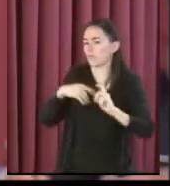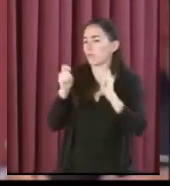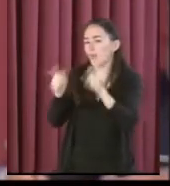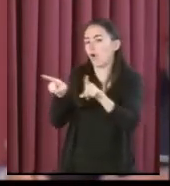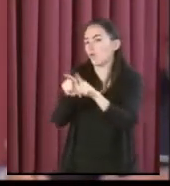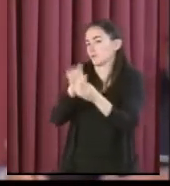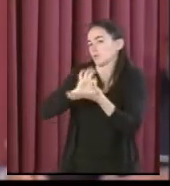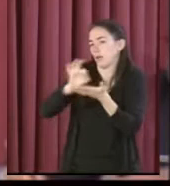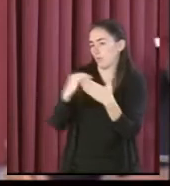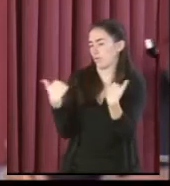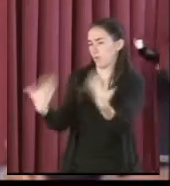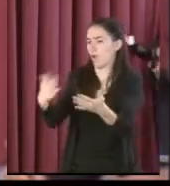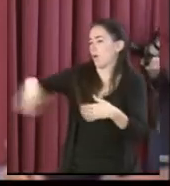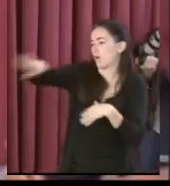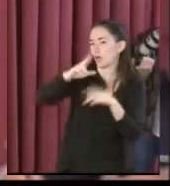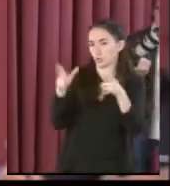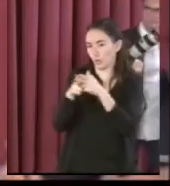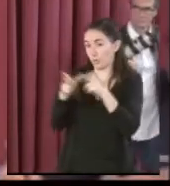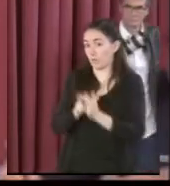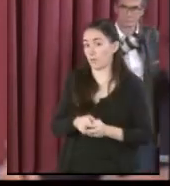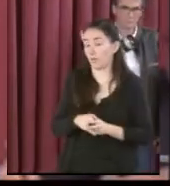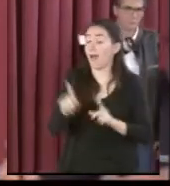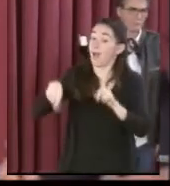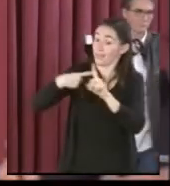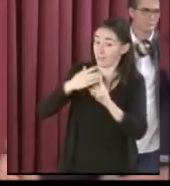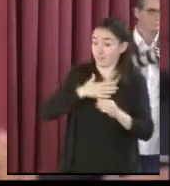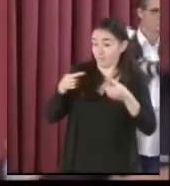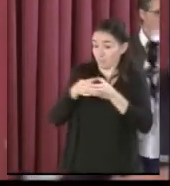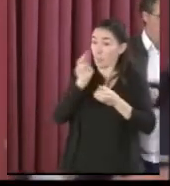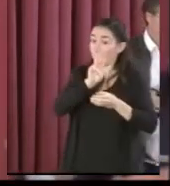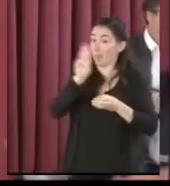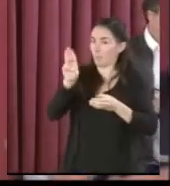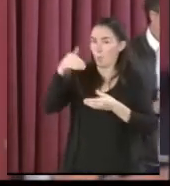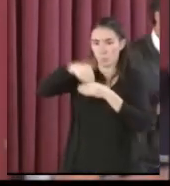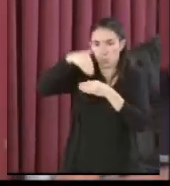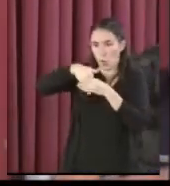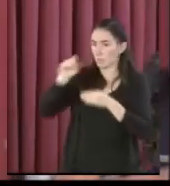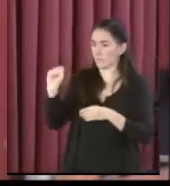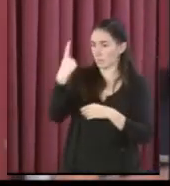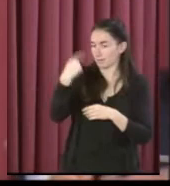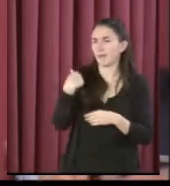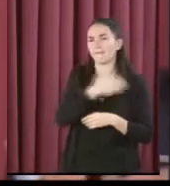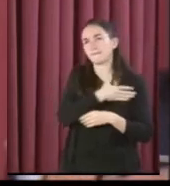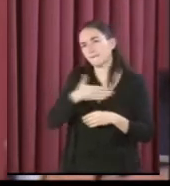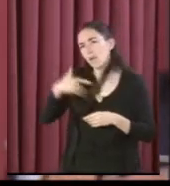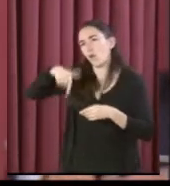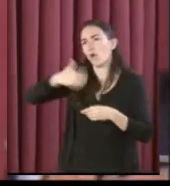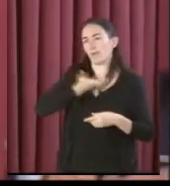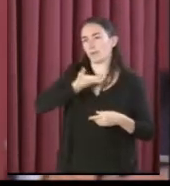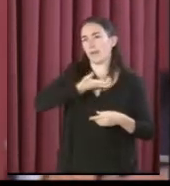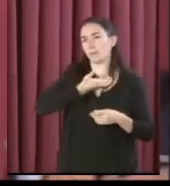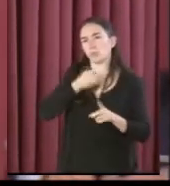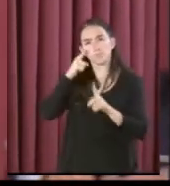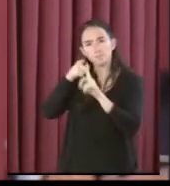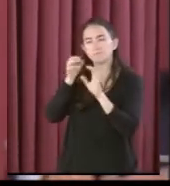sociedad. Y, por otro lado, como partido político más votado, sustentar un proyecto político del Gobierno municipal en el programa